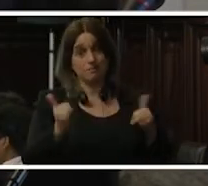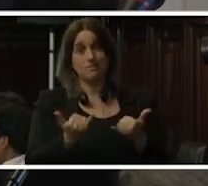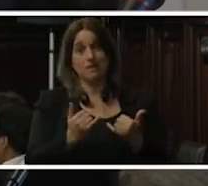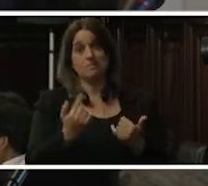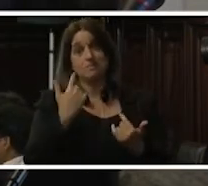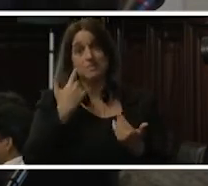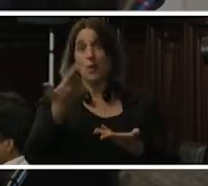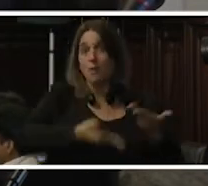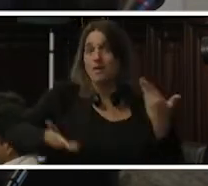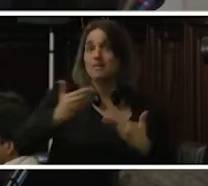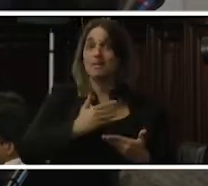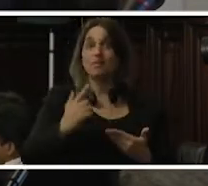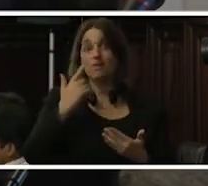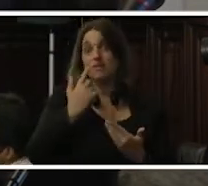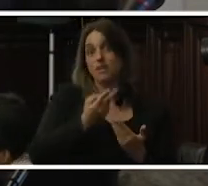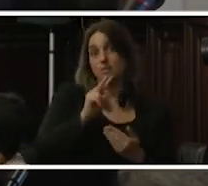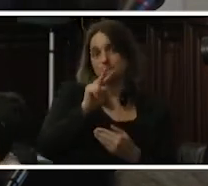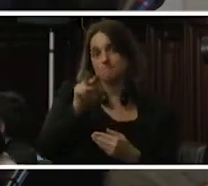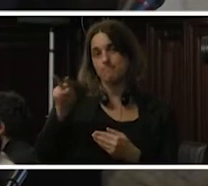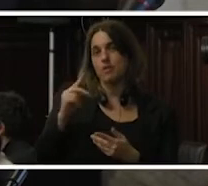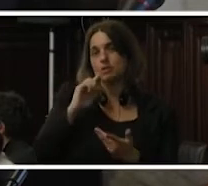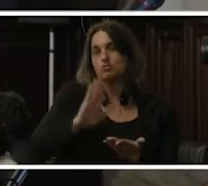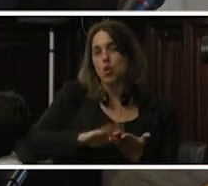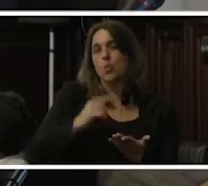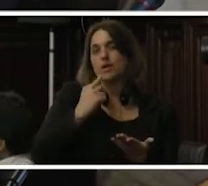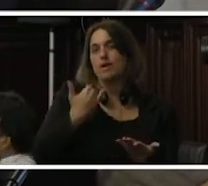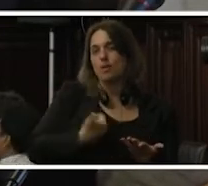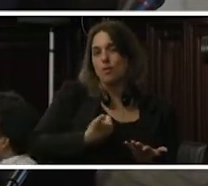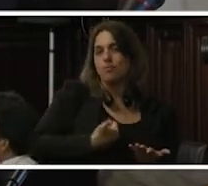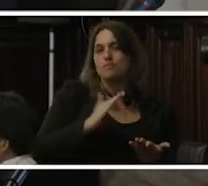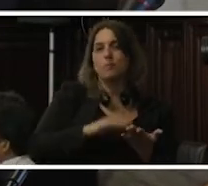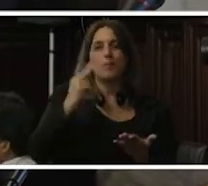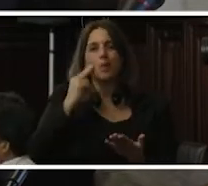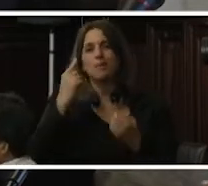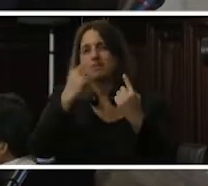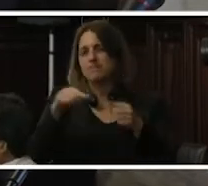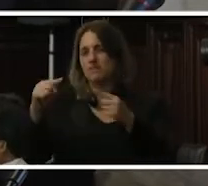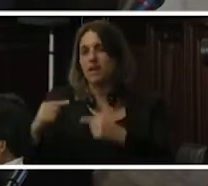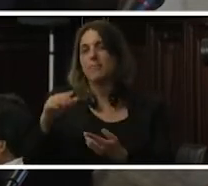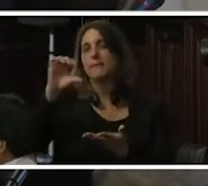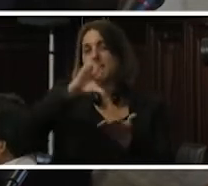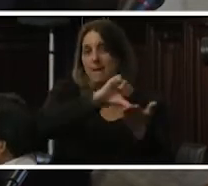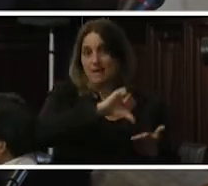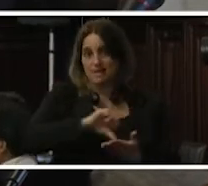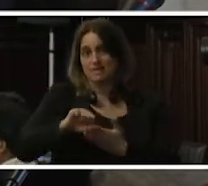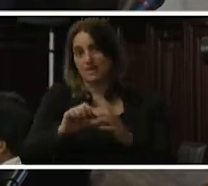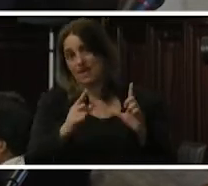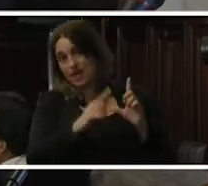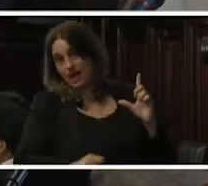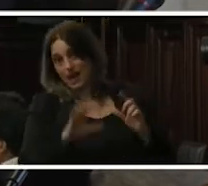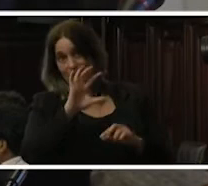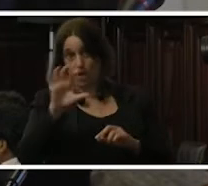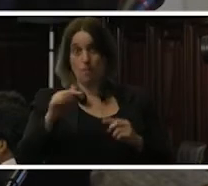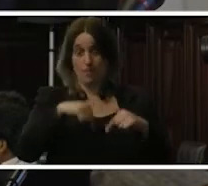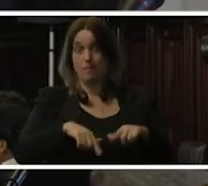esencialmente el tratamiento de problemas de esta situación en distintos países de la región. Y el esfuerzo